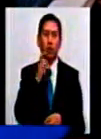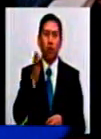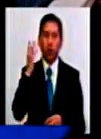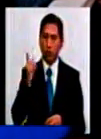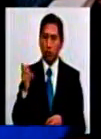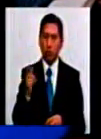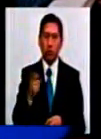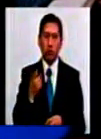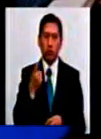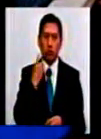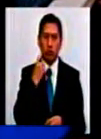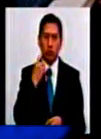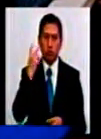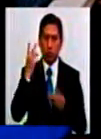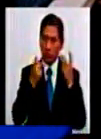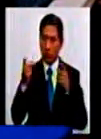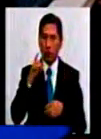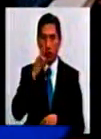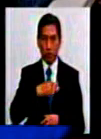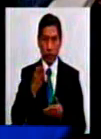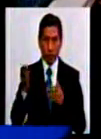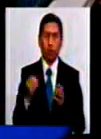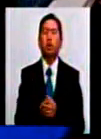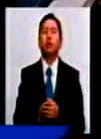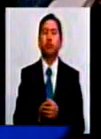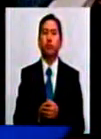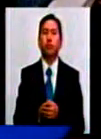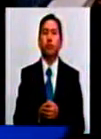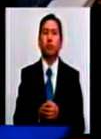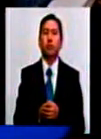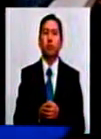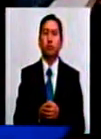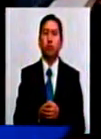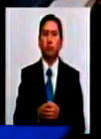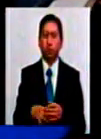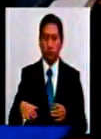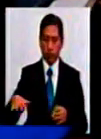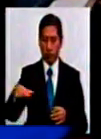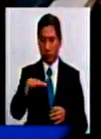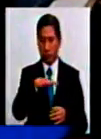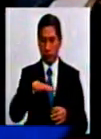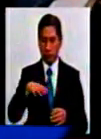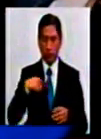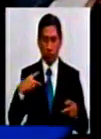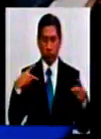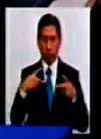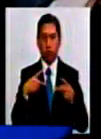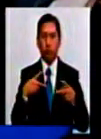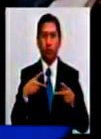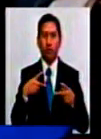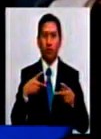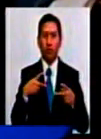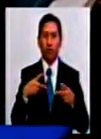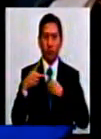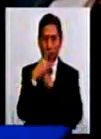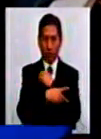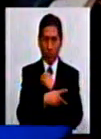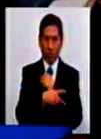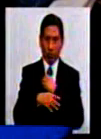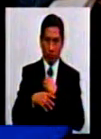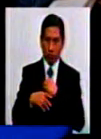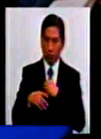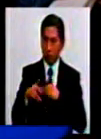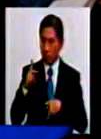su reciente visita a Santiago de Chile. La geografía nos hizo países vecinos,